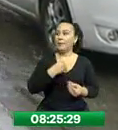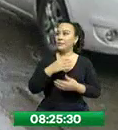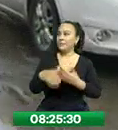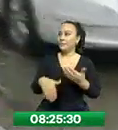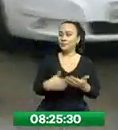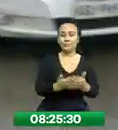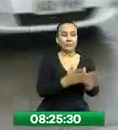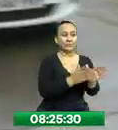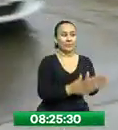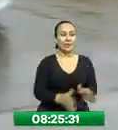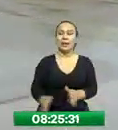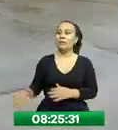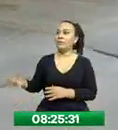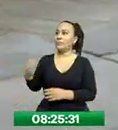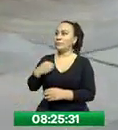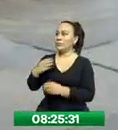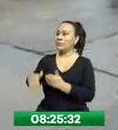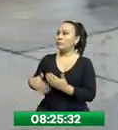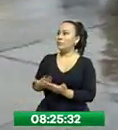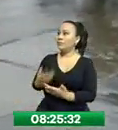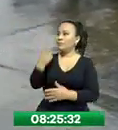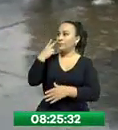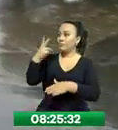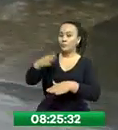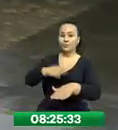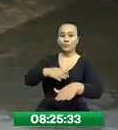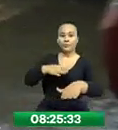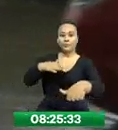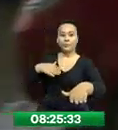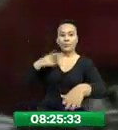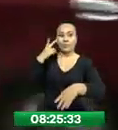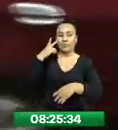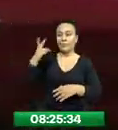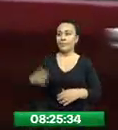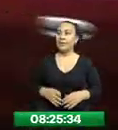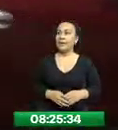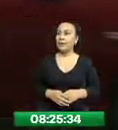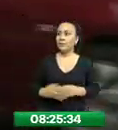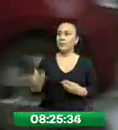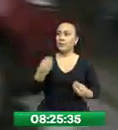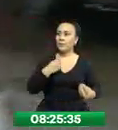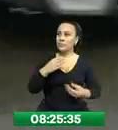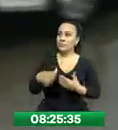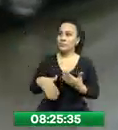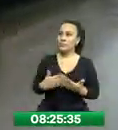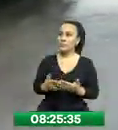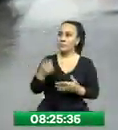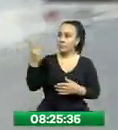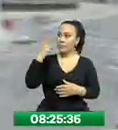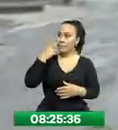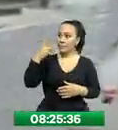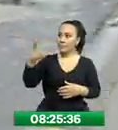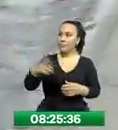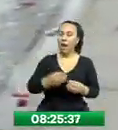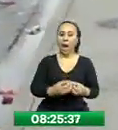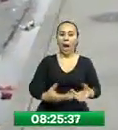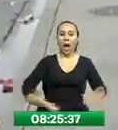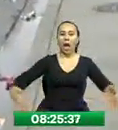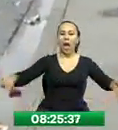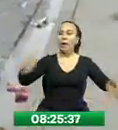Al observar que ciertos tramos de esta avenida llamada Parra Velasco se